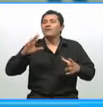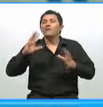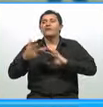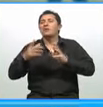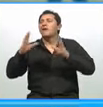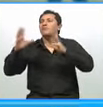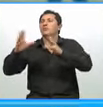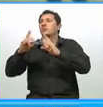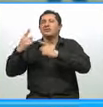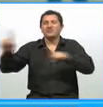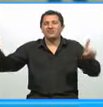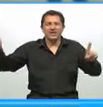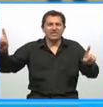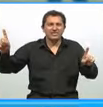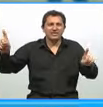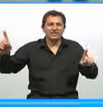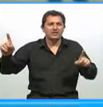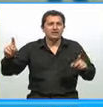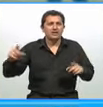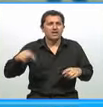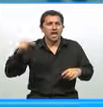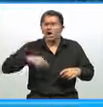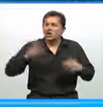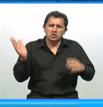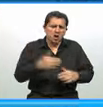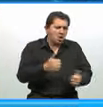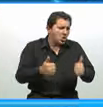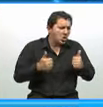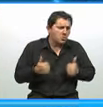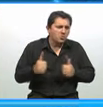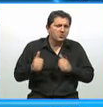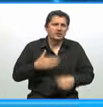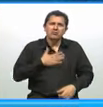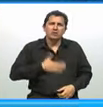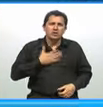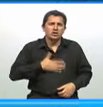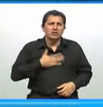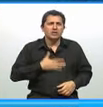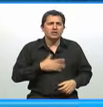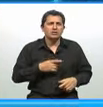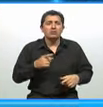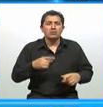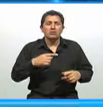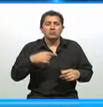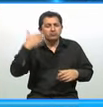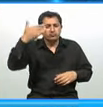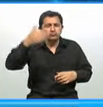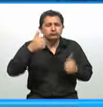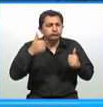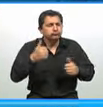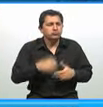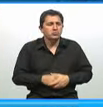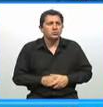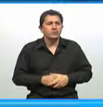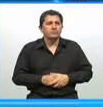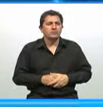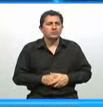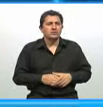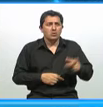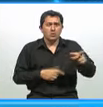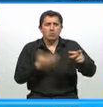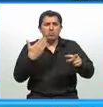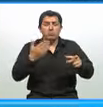es diferente. Y la verdad que hoy ha salido todo bárbaro, así que nos vamos muy contentos y muy entusiasmados con lo que viene. Matías, vos sabés que los pueden llegar a denunciar